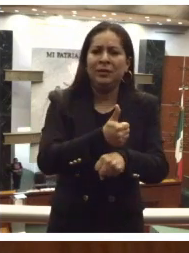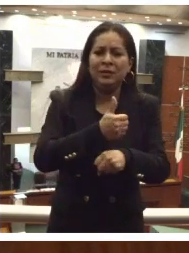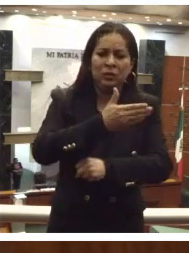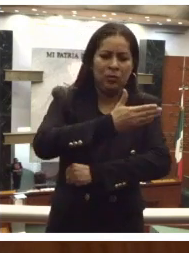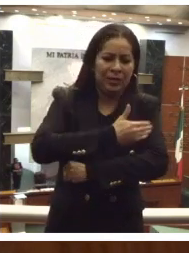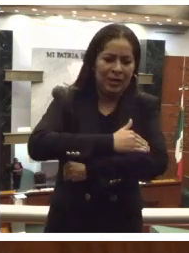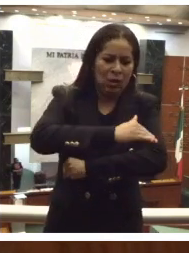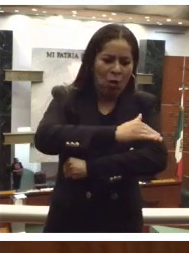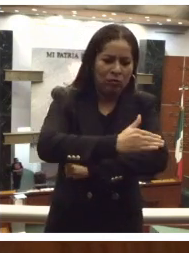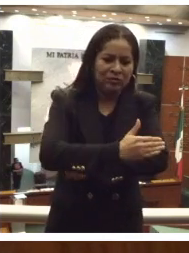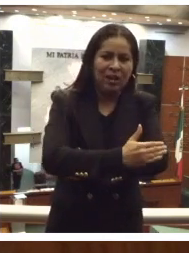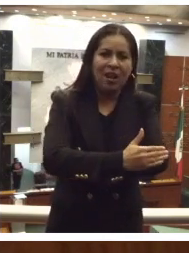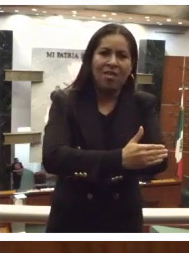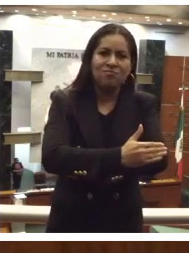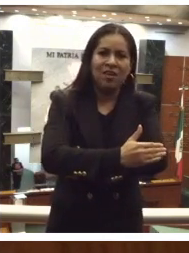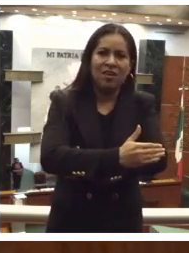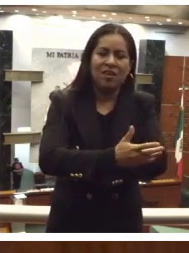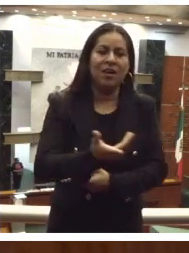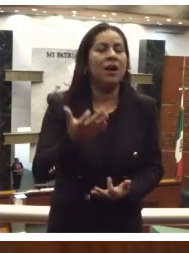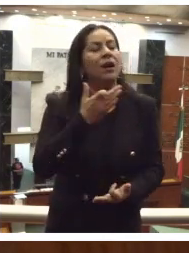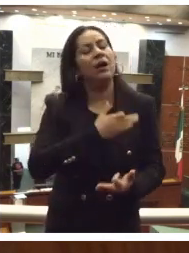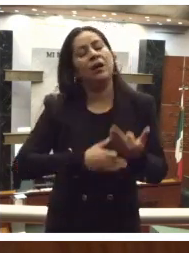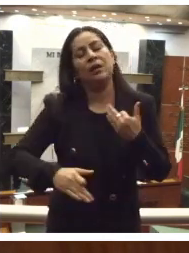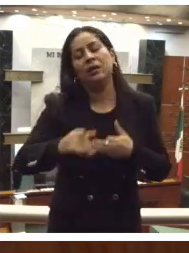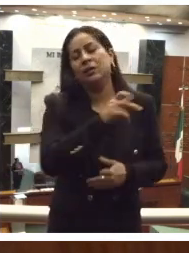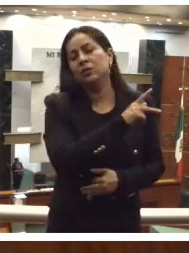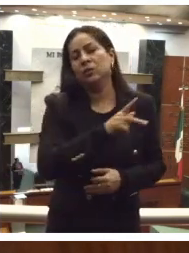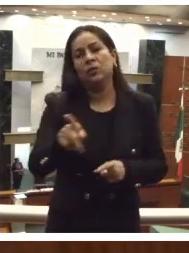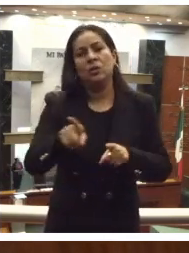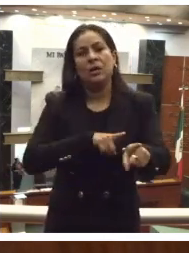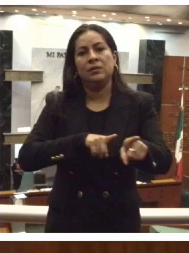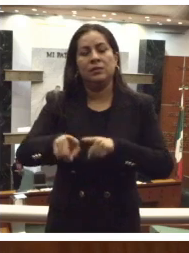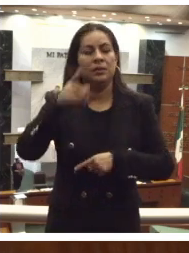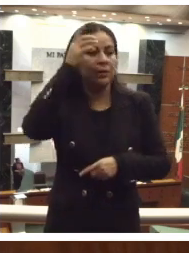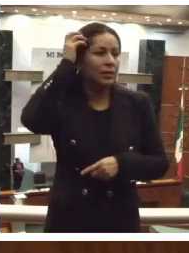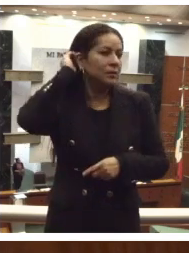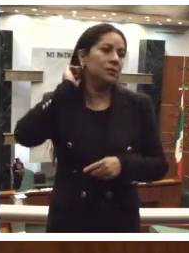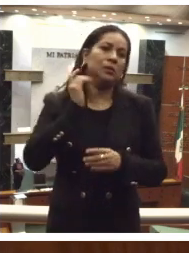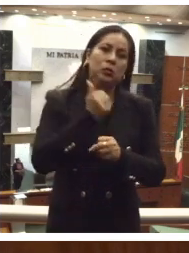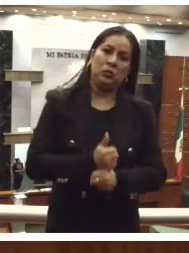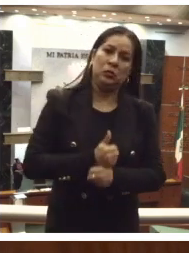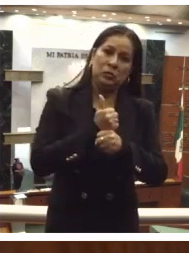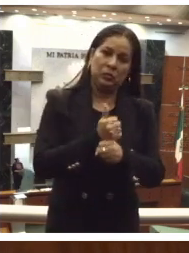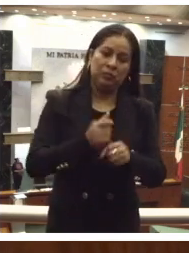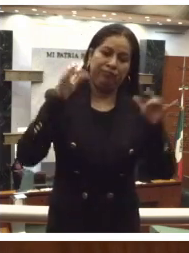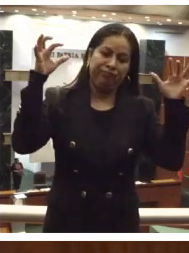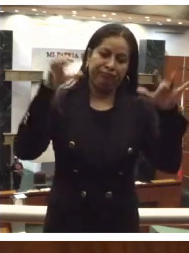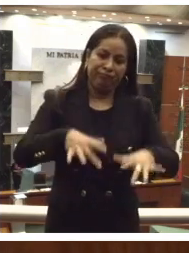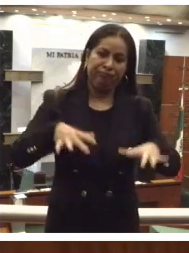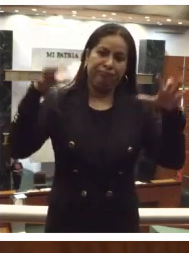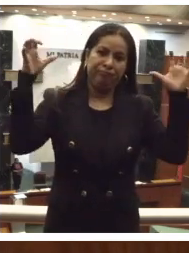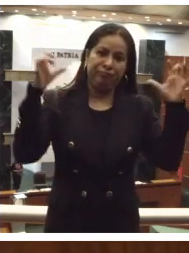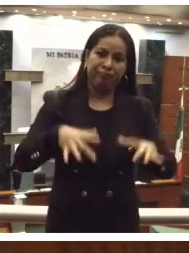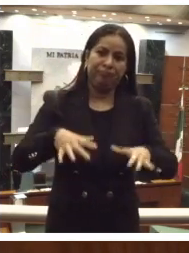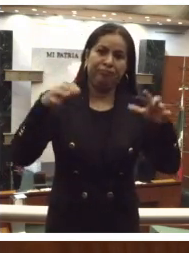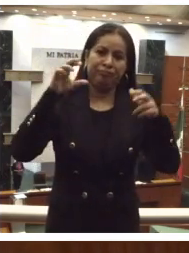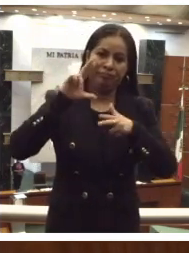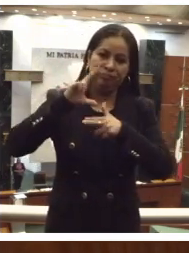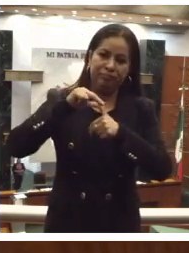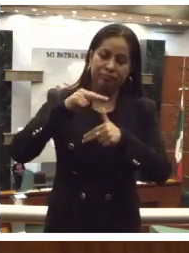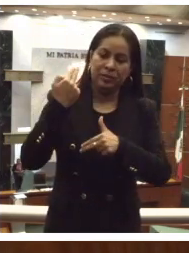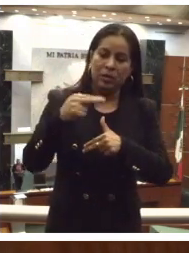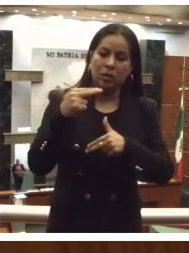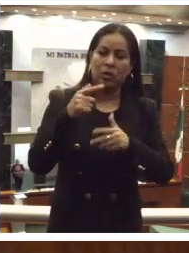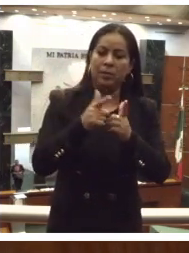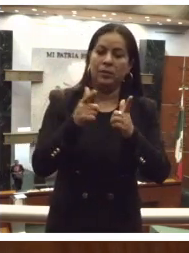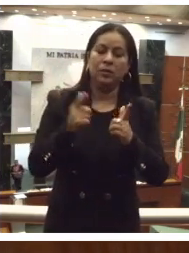costa grande de Guerrero. A todas y todos nuestros hermanos que están sufriendo las inclemencias de la naturaleza, a nombre de